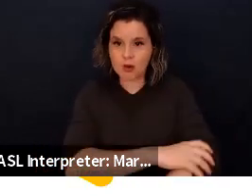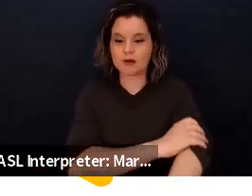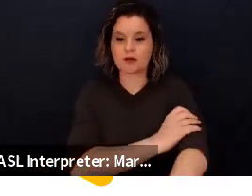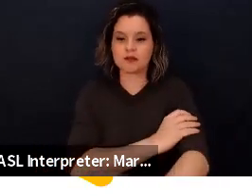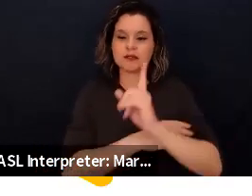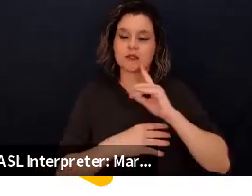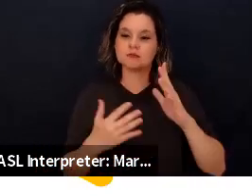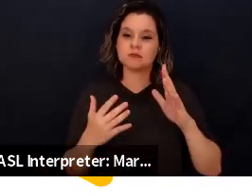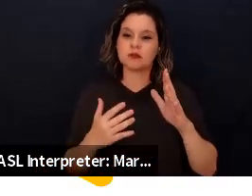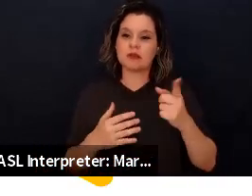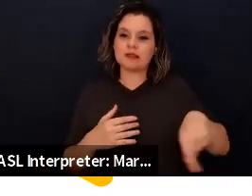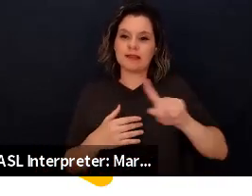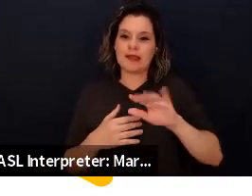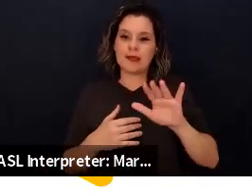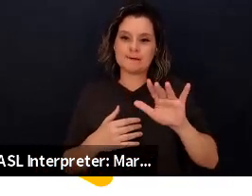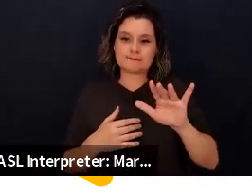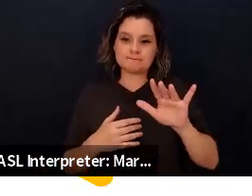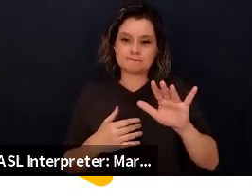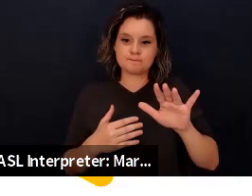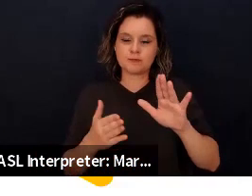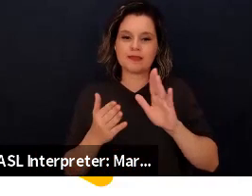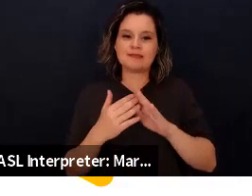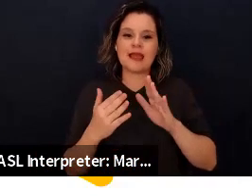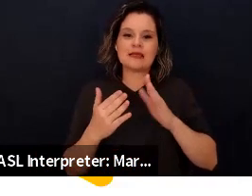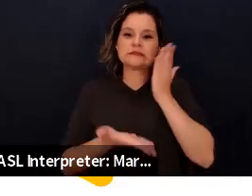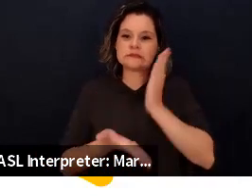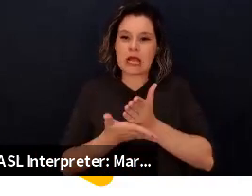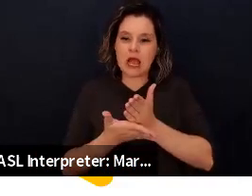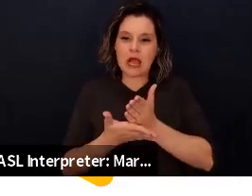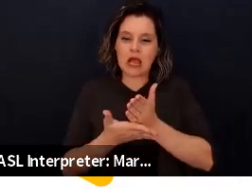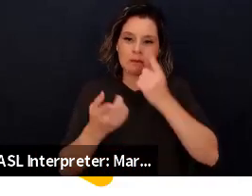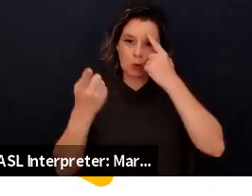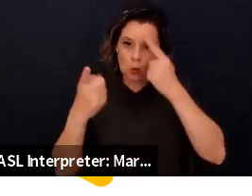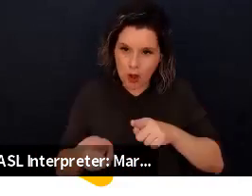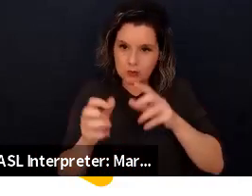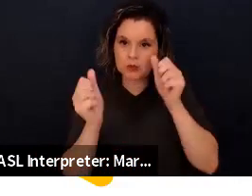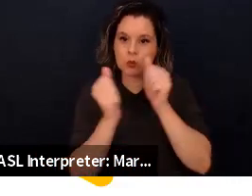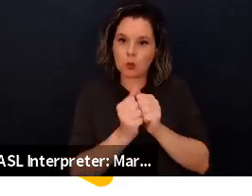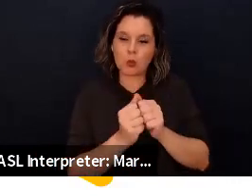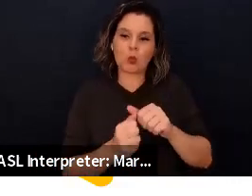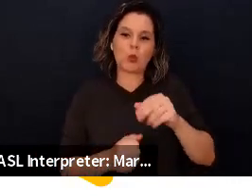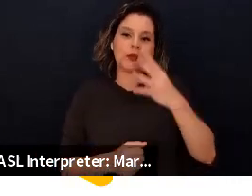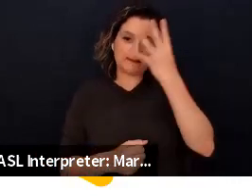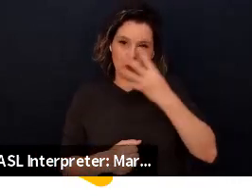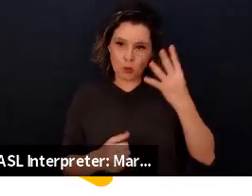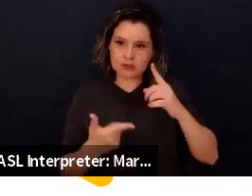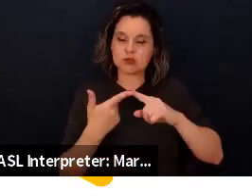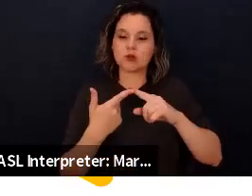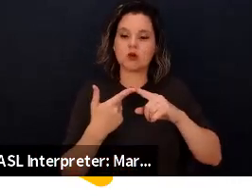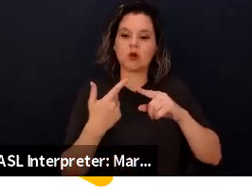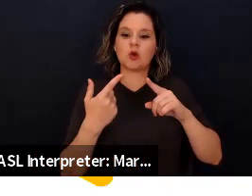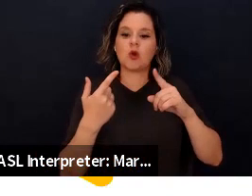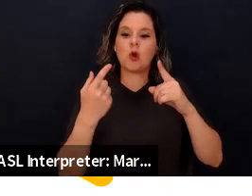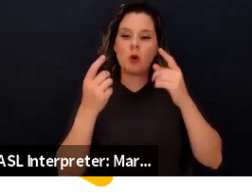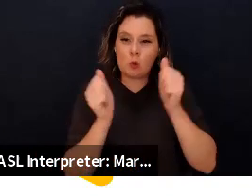sacarlos de cooperar con inmigración y con las compañías